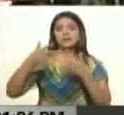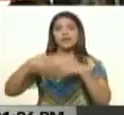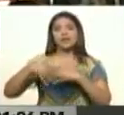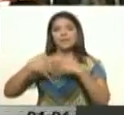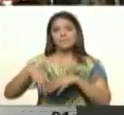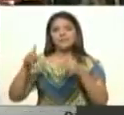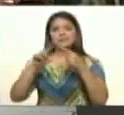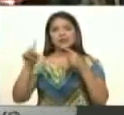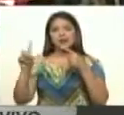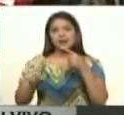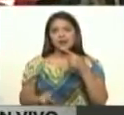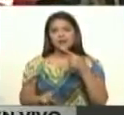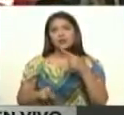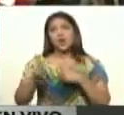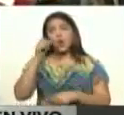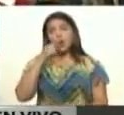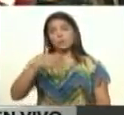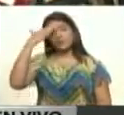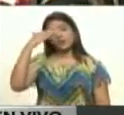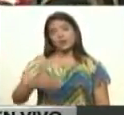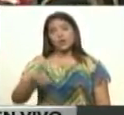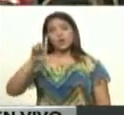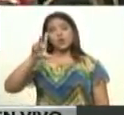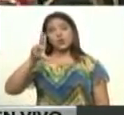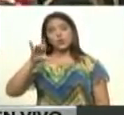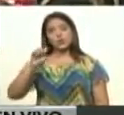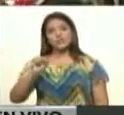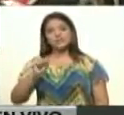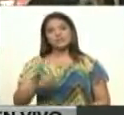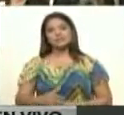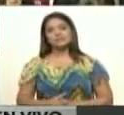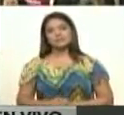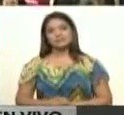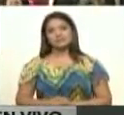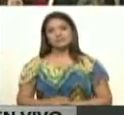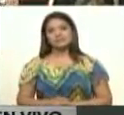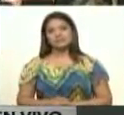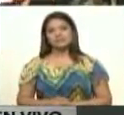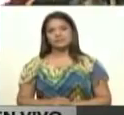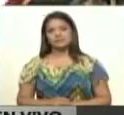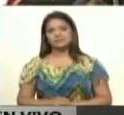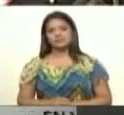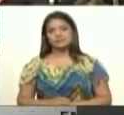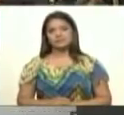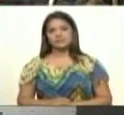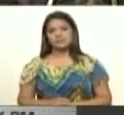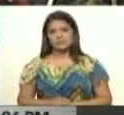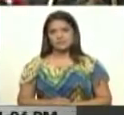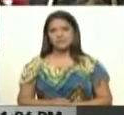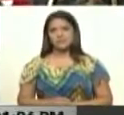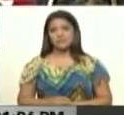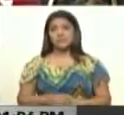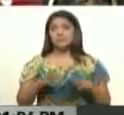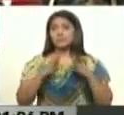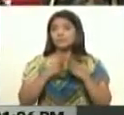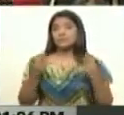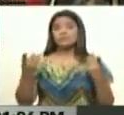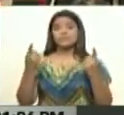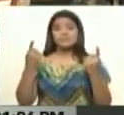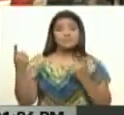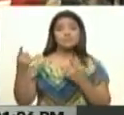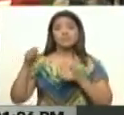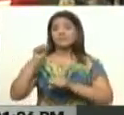Corpoelec, el mayor general Luis Alfredo Mota Domínguez, quienes han sido